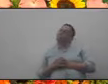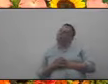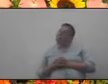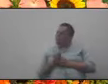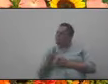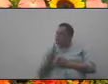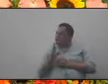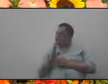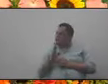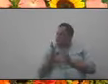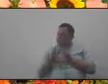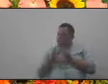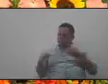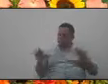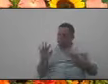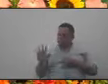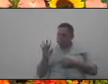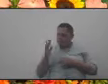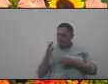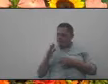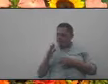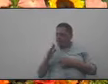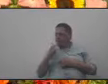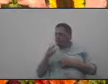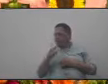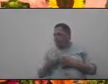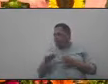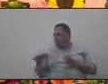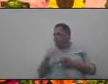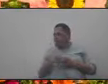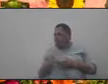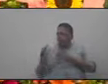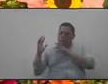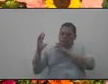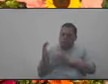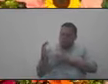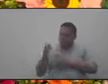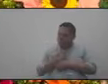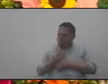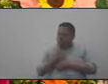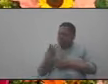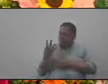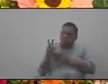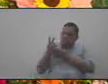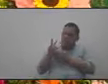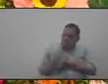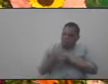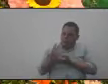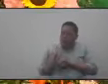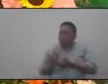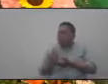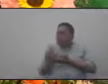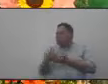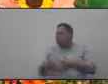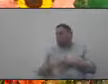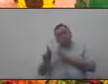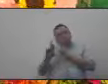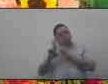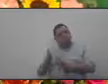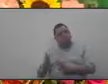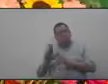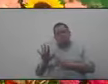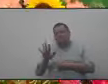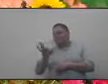argot llanero, que solamente quien carga su cruz sabe cuánto le pesa, y aquí este reconocimiento de verdad a